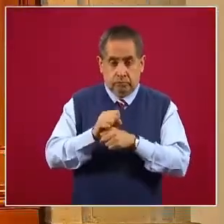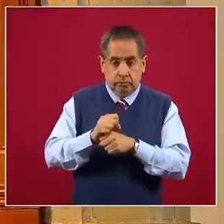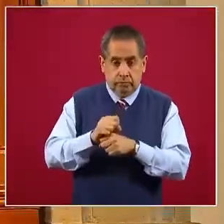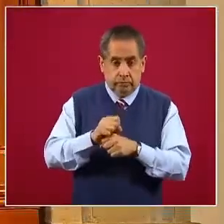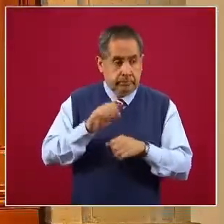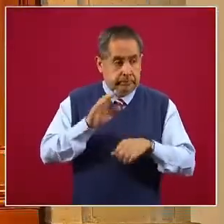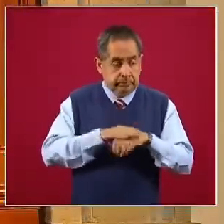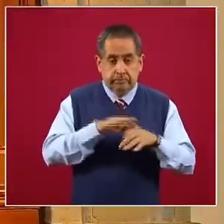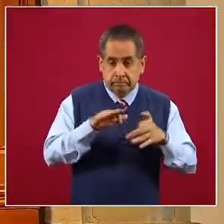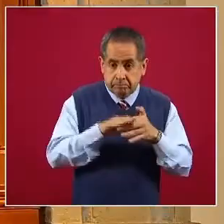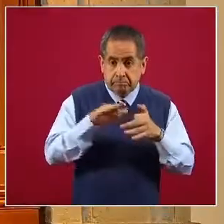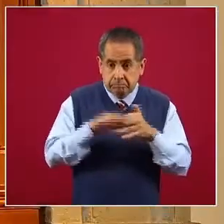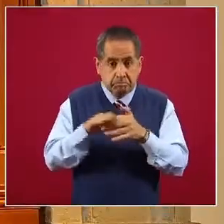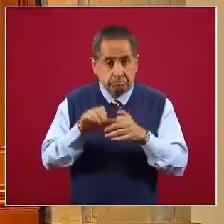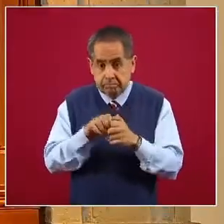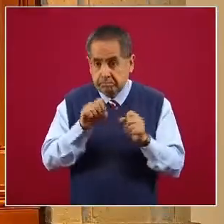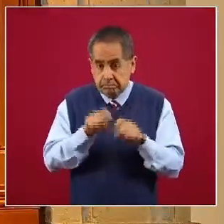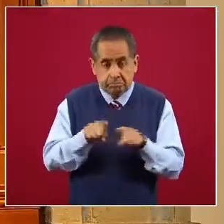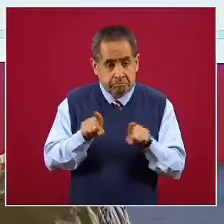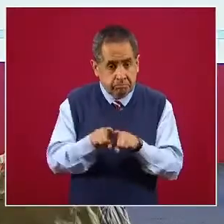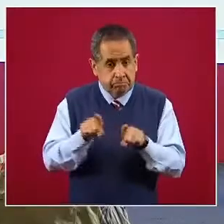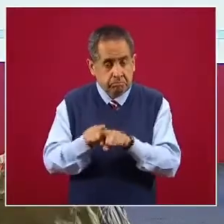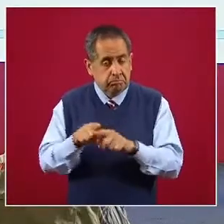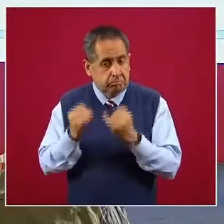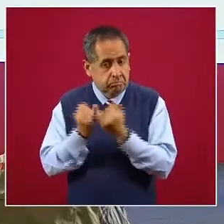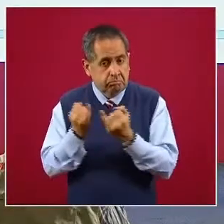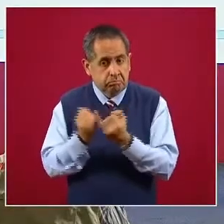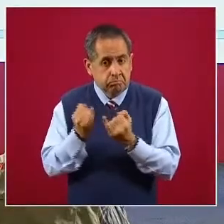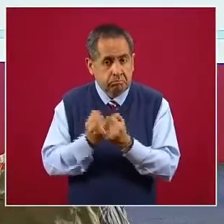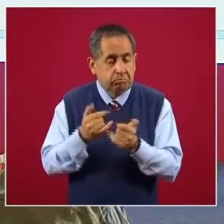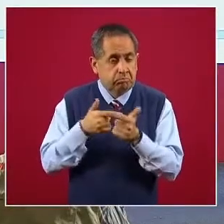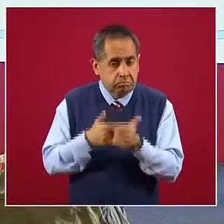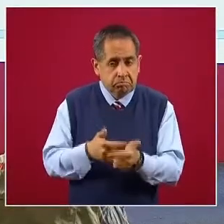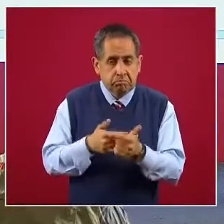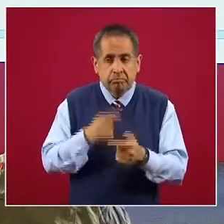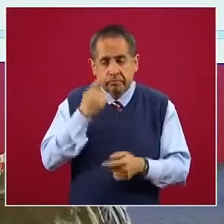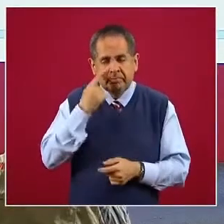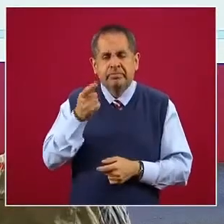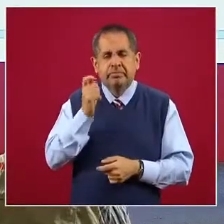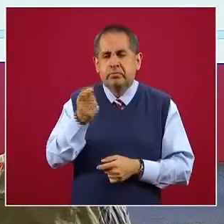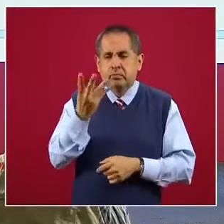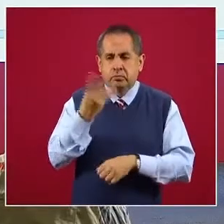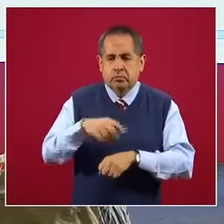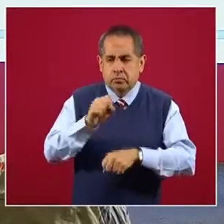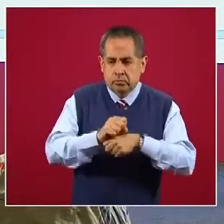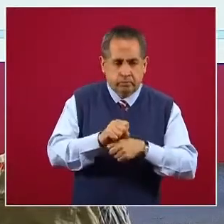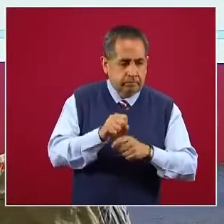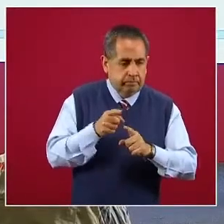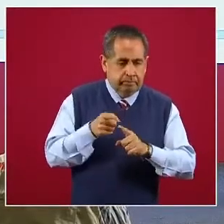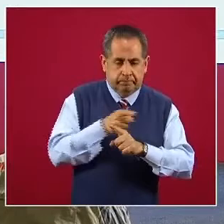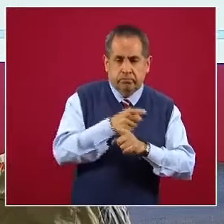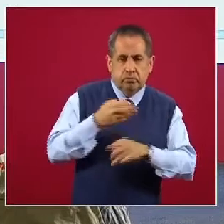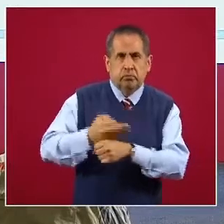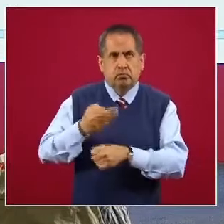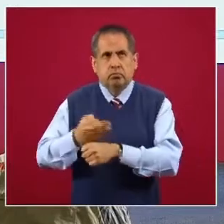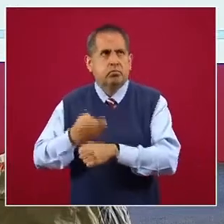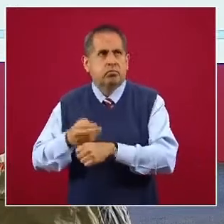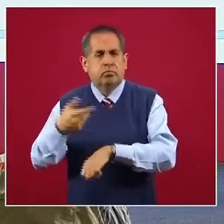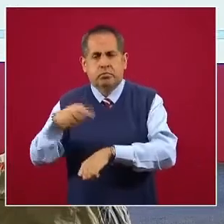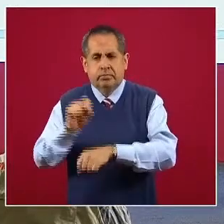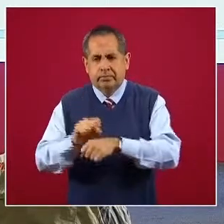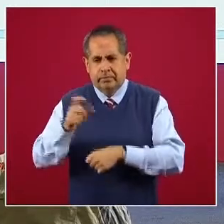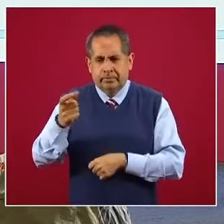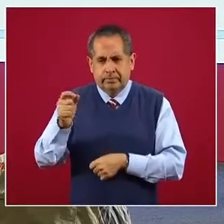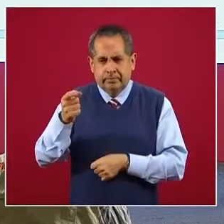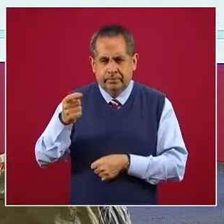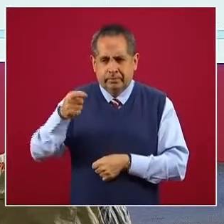semanas consecutivas de las que están graficadas, recordemos que estamos iniciando prácticamente la semana 29,